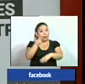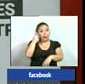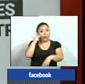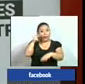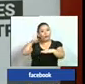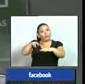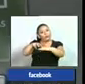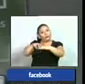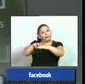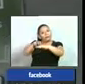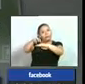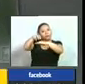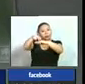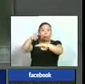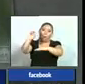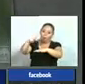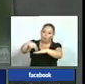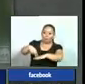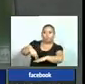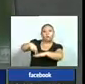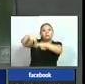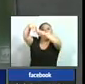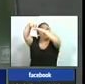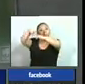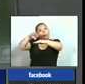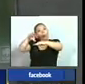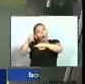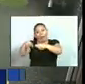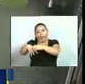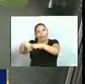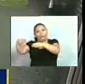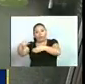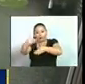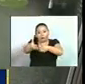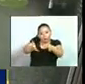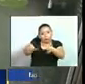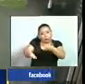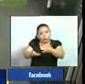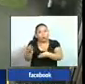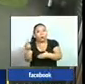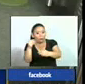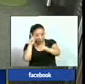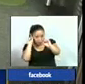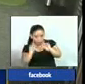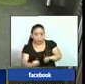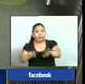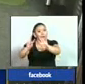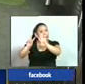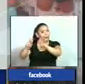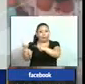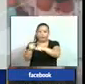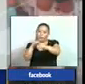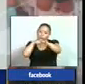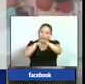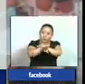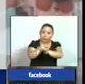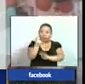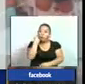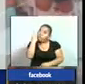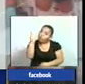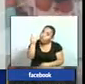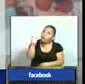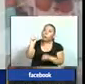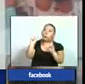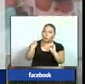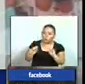eléctricas, elevadores y afuera de las tiendas, algunas con un máximo de siete clientes, tienen señales para que se